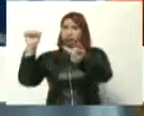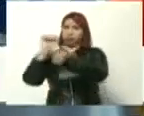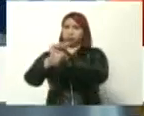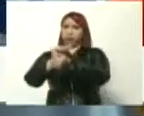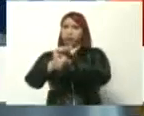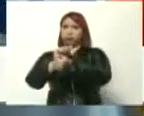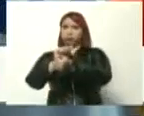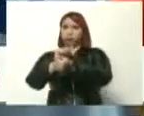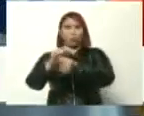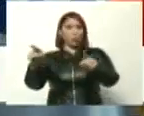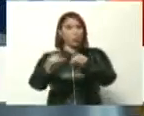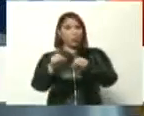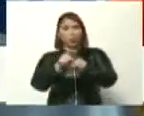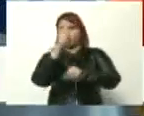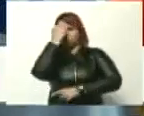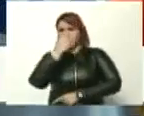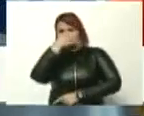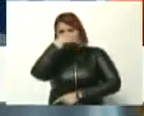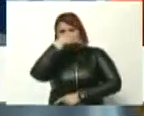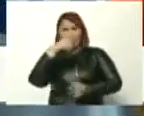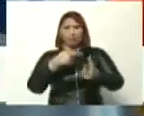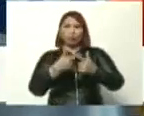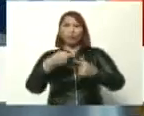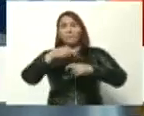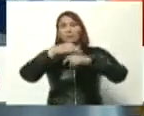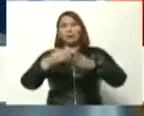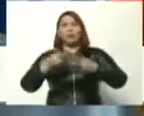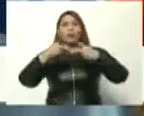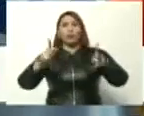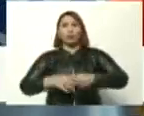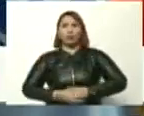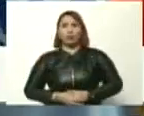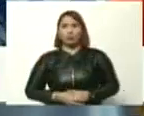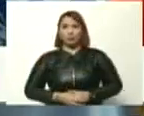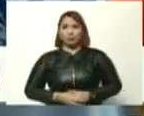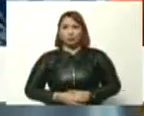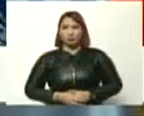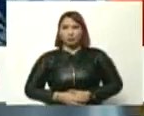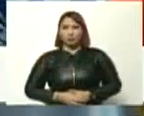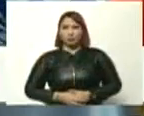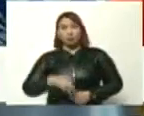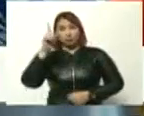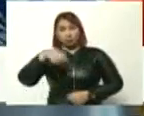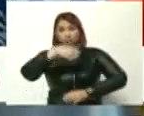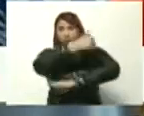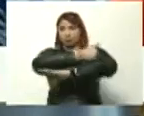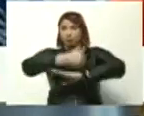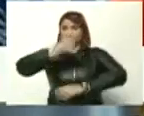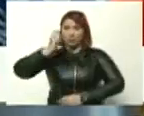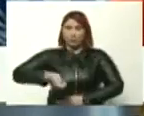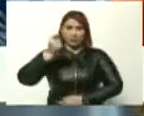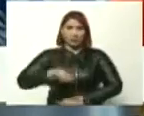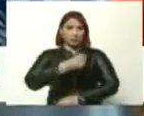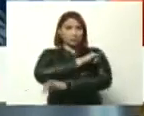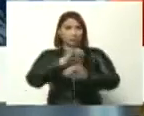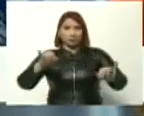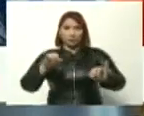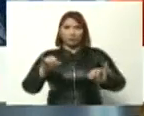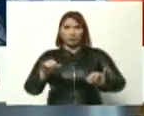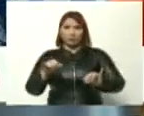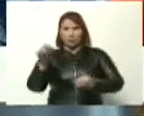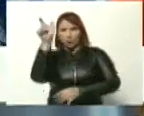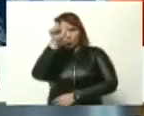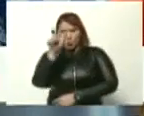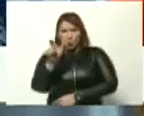ser delincuentes. En este sentido, el Ministerio Público y sus fiscales son la